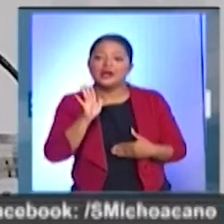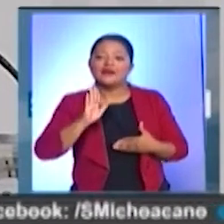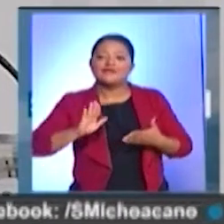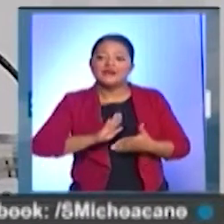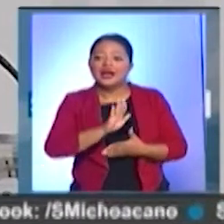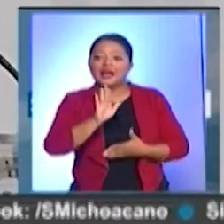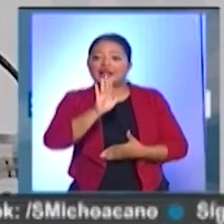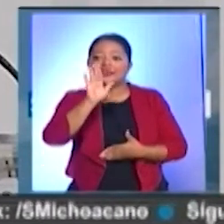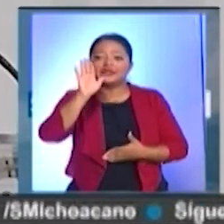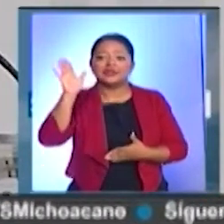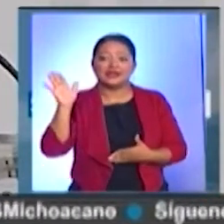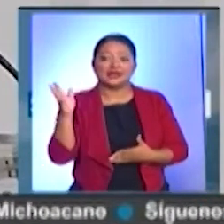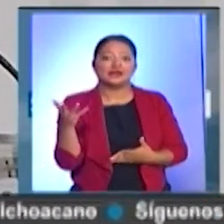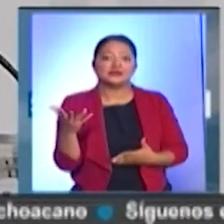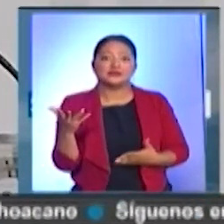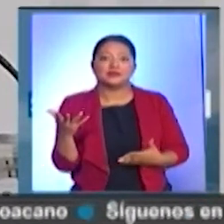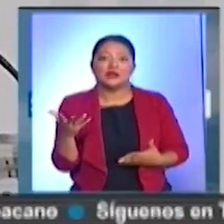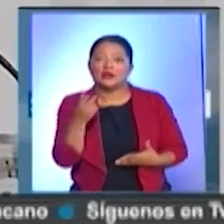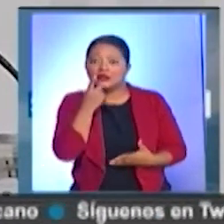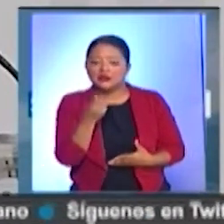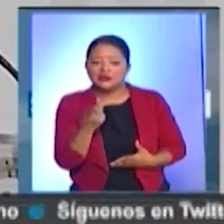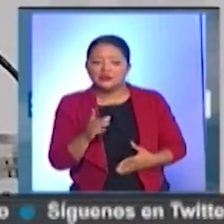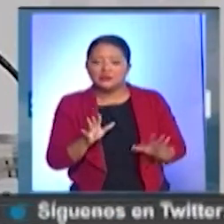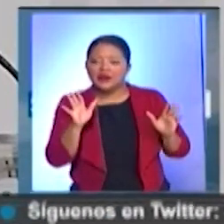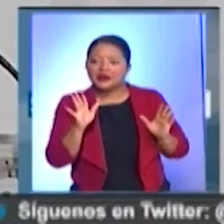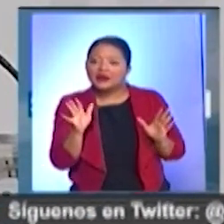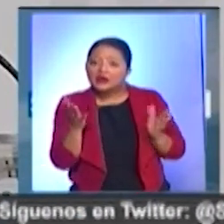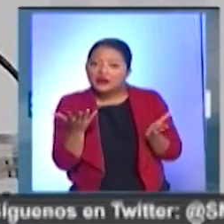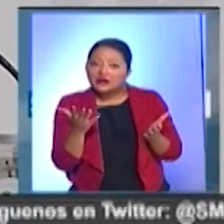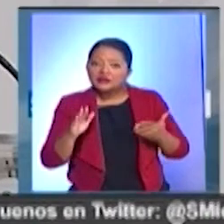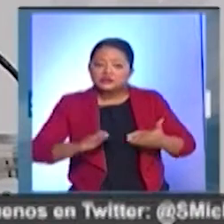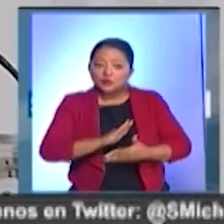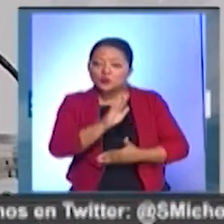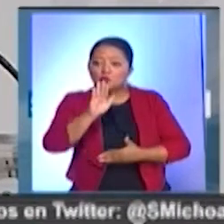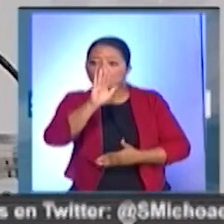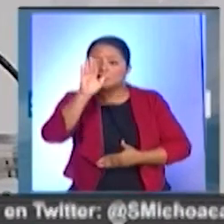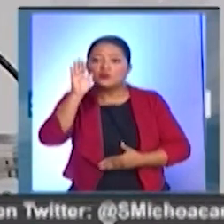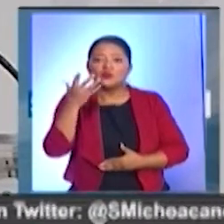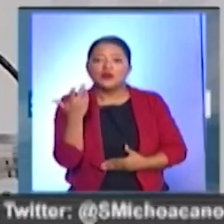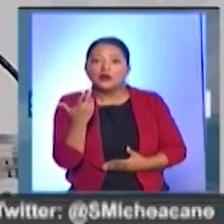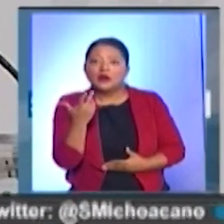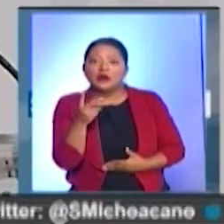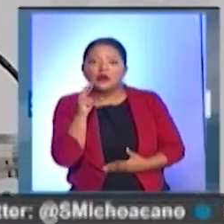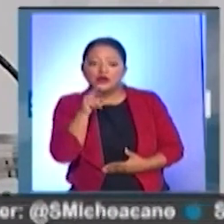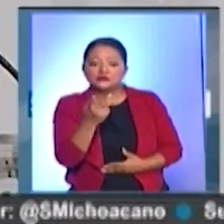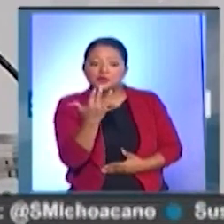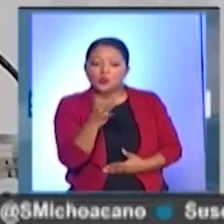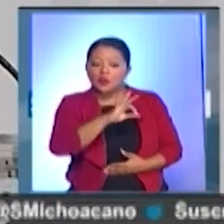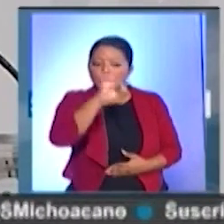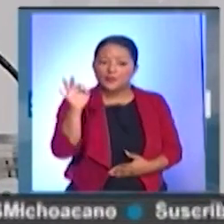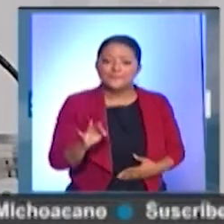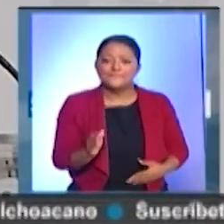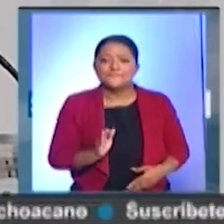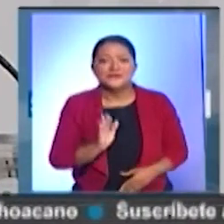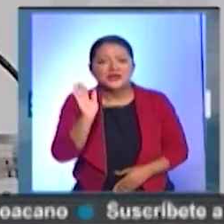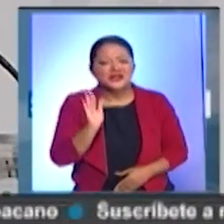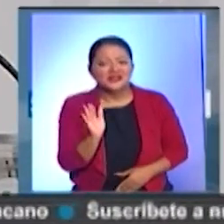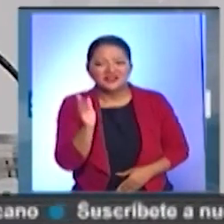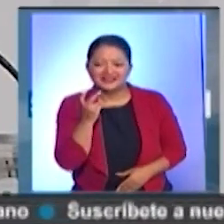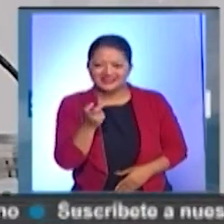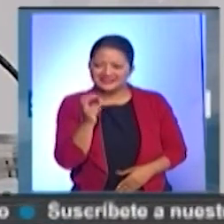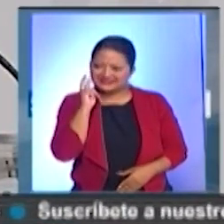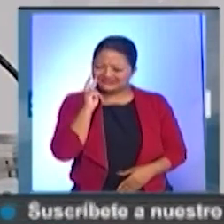no sé levantar el 50% quiero decir que comemos